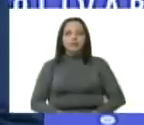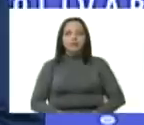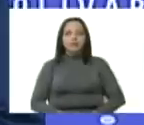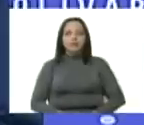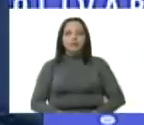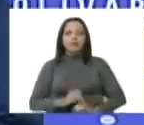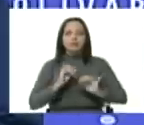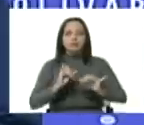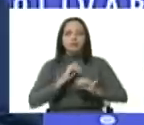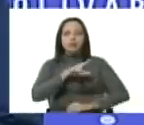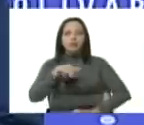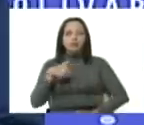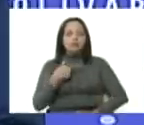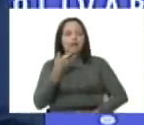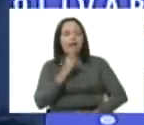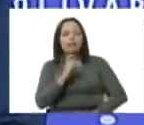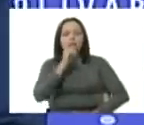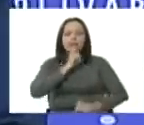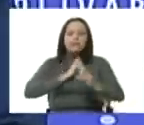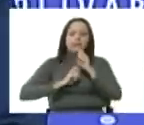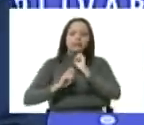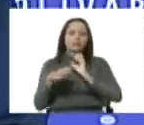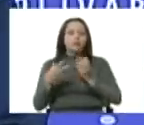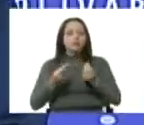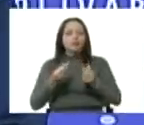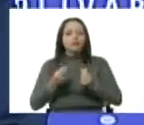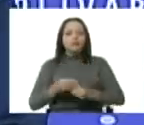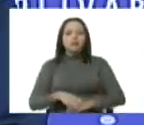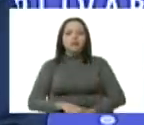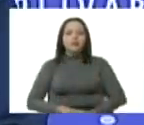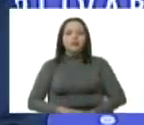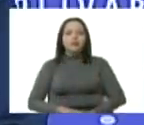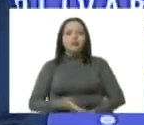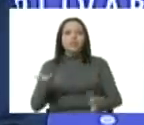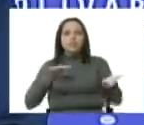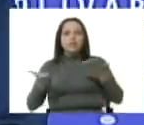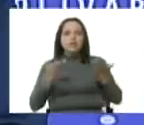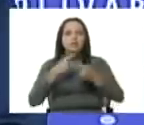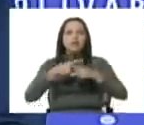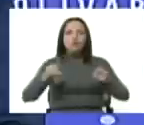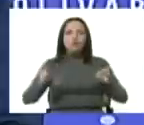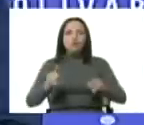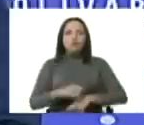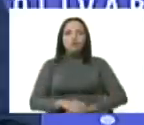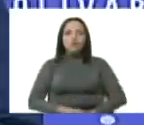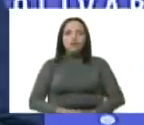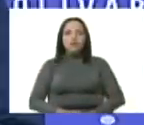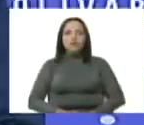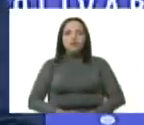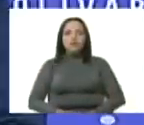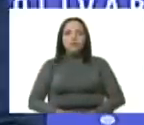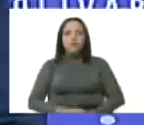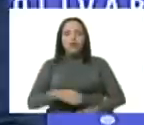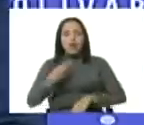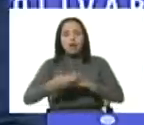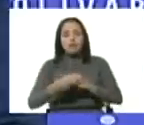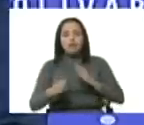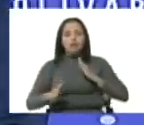hemos sido muy golpeados en los servicios públicos por el bloqueo,